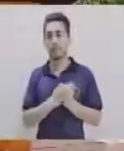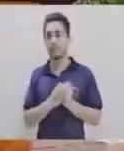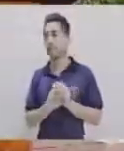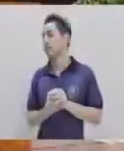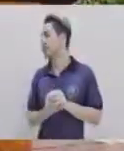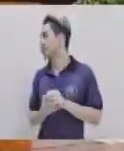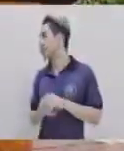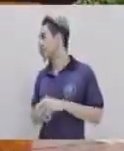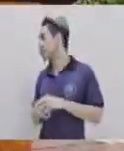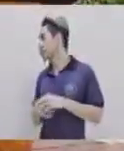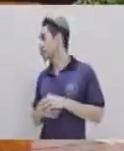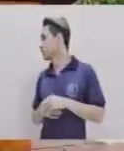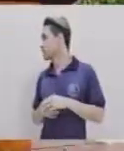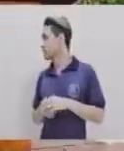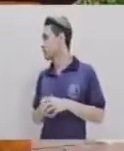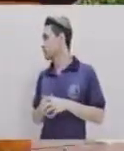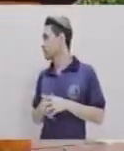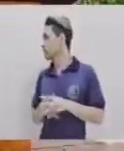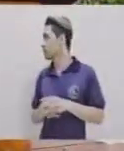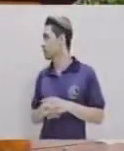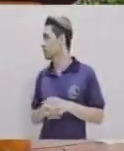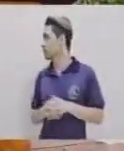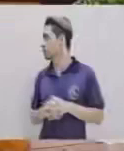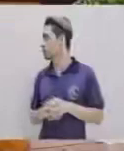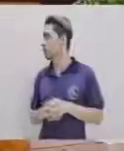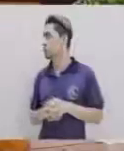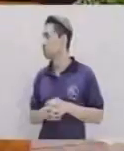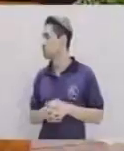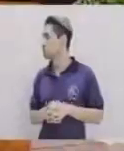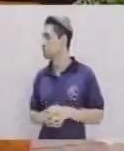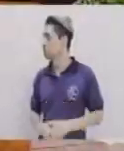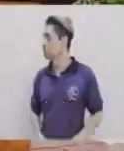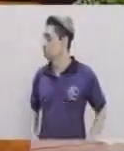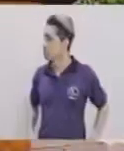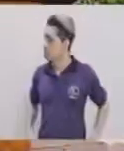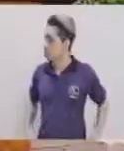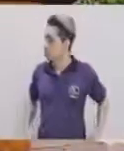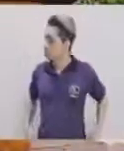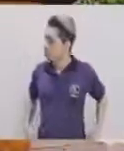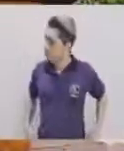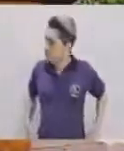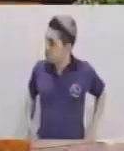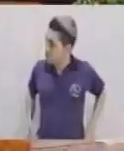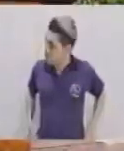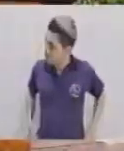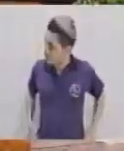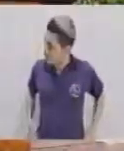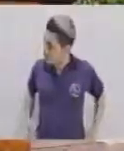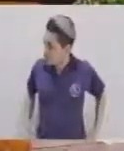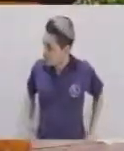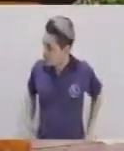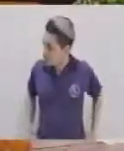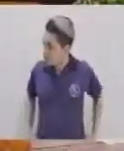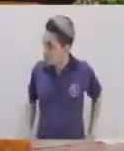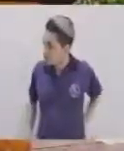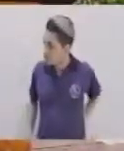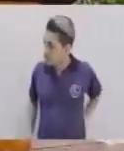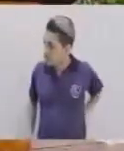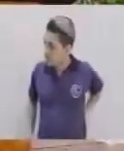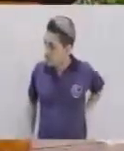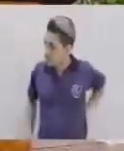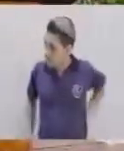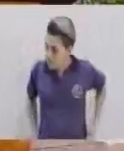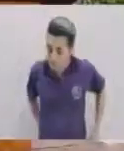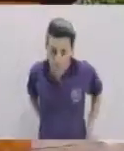está compuesta la marimba. Para empezar, quisiera decirles un poquito de qué significa organología. Y esto habla del